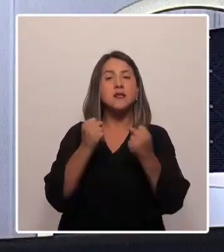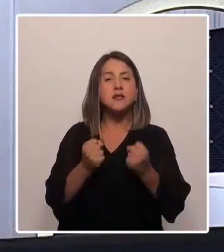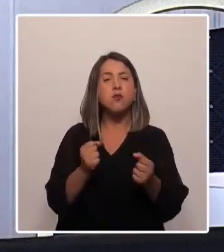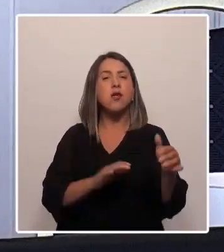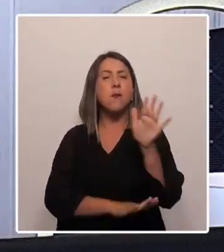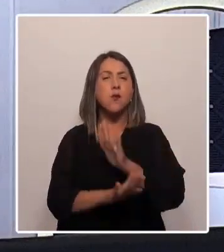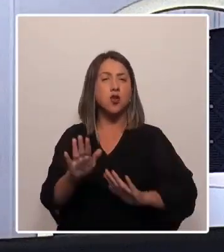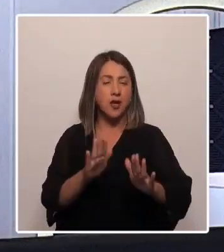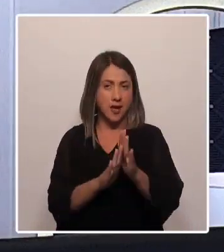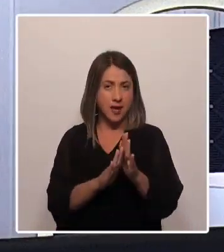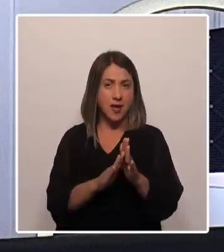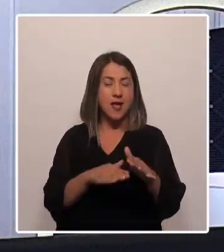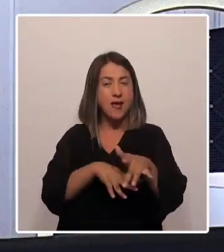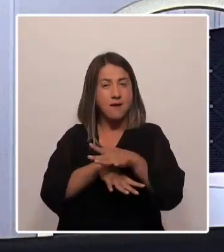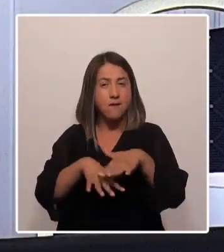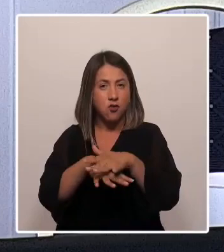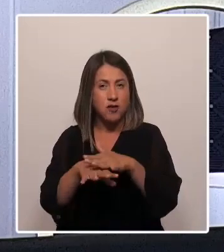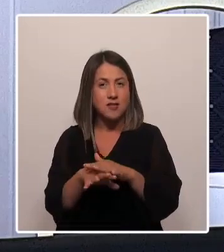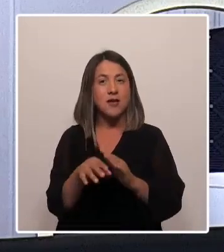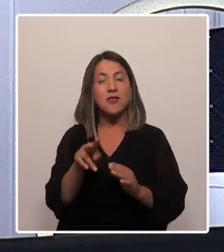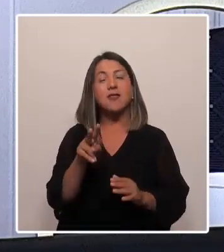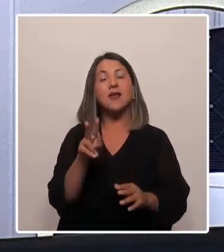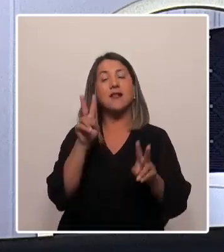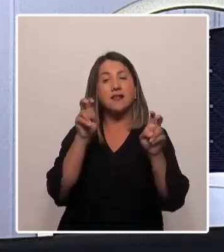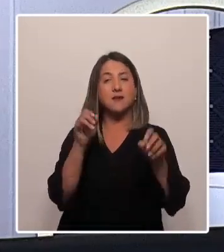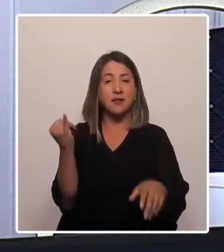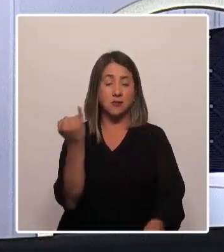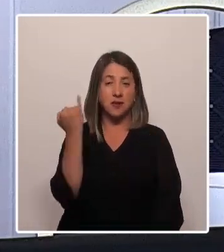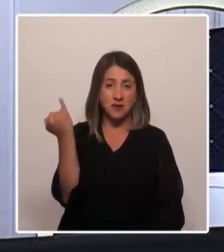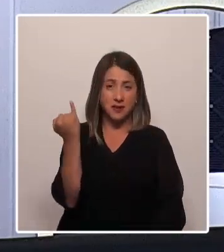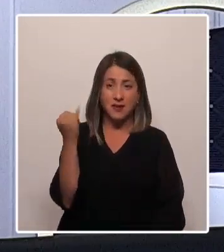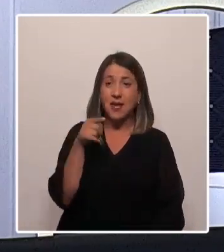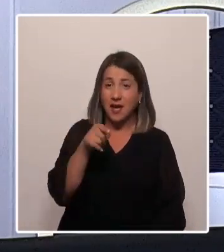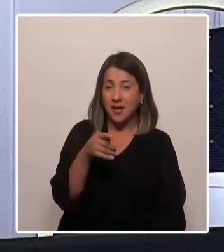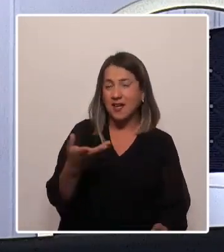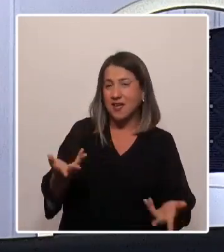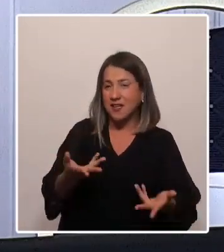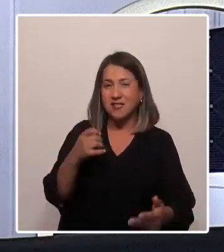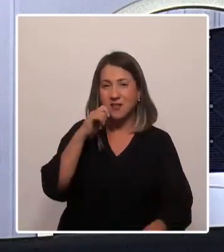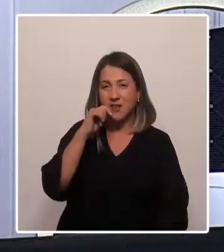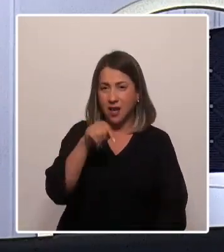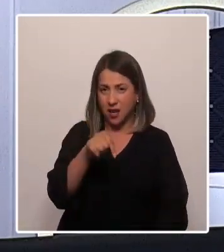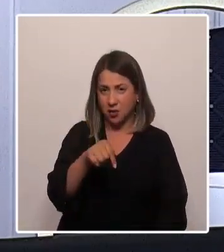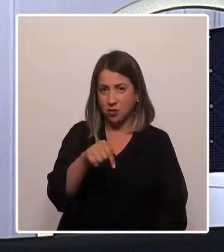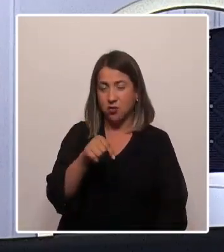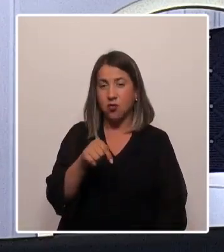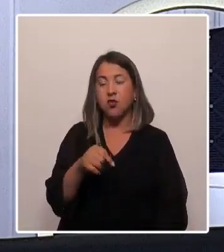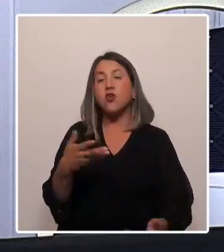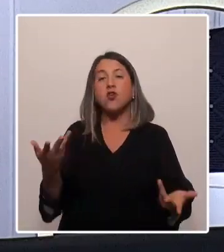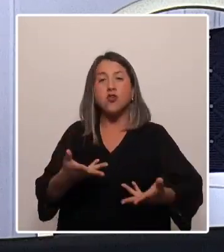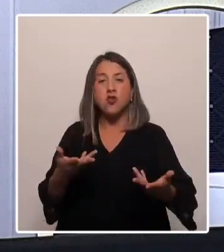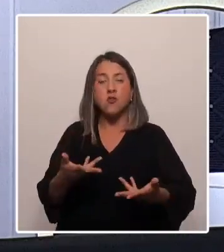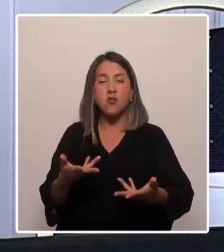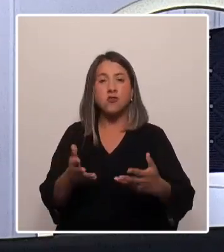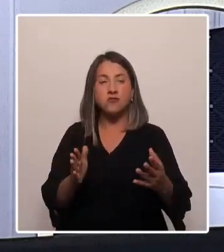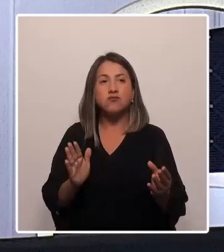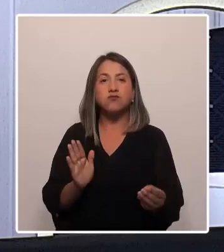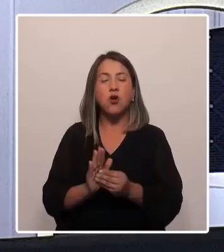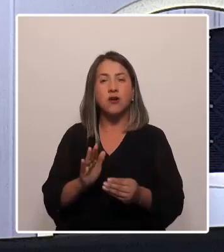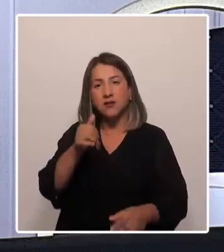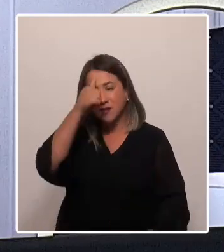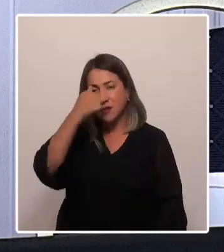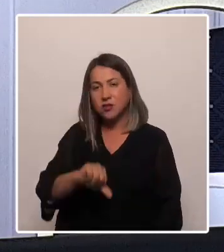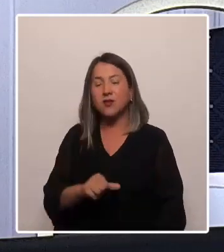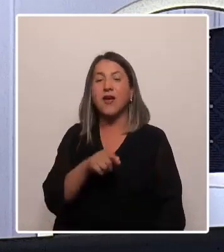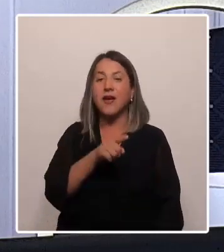indebida influencia del juicio independiente? ¿A qué hace referencia esto? ¿Cómo se materializa o sanciona a quien